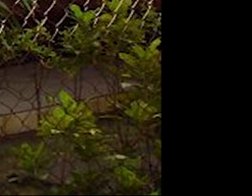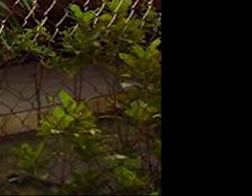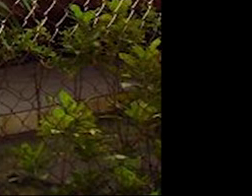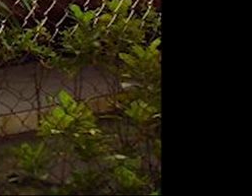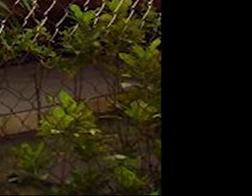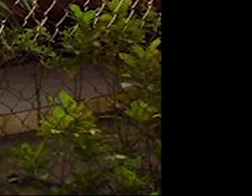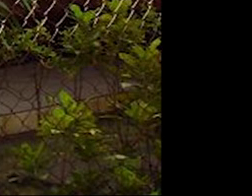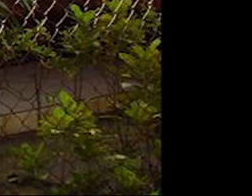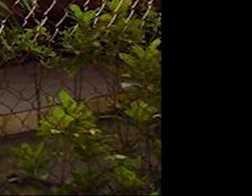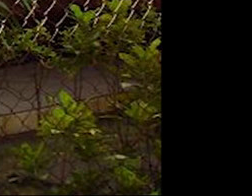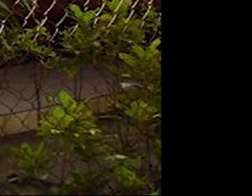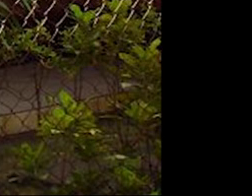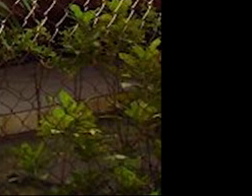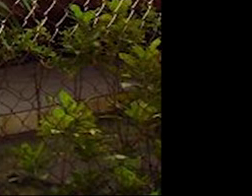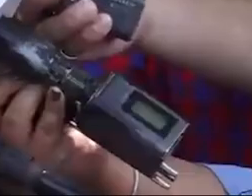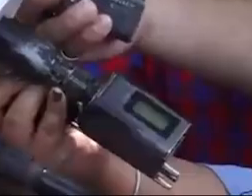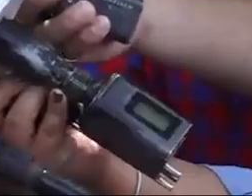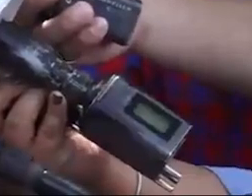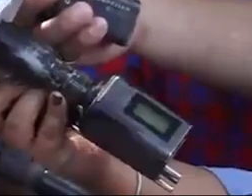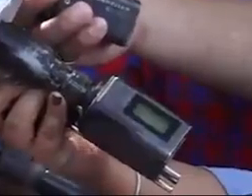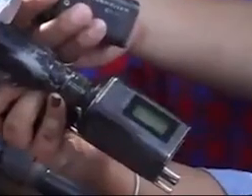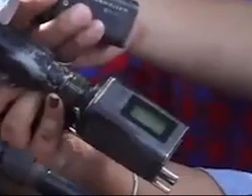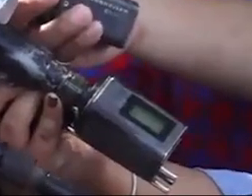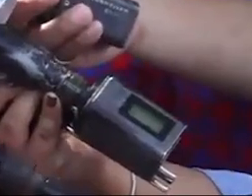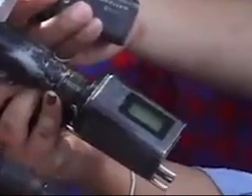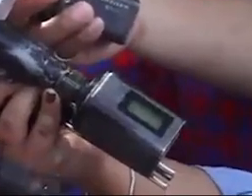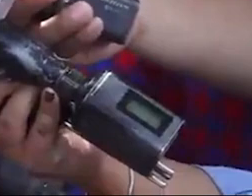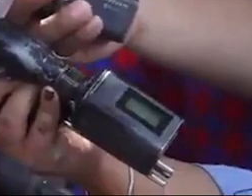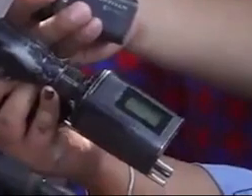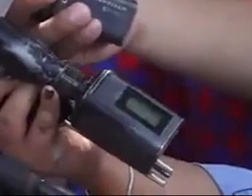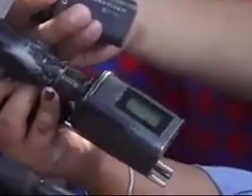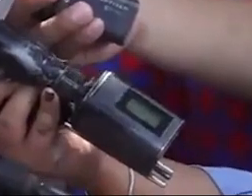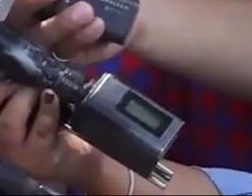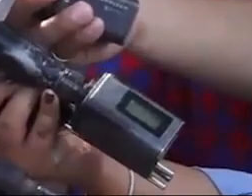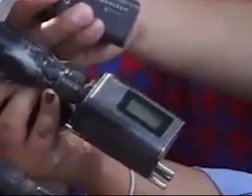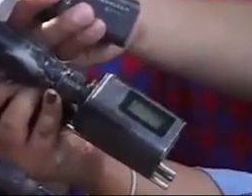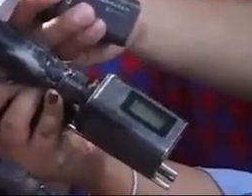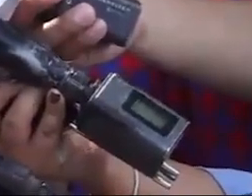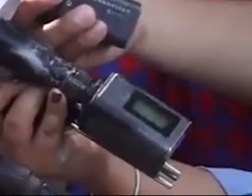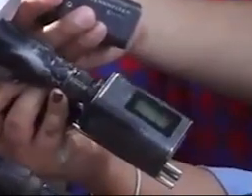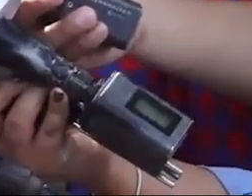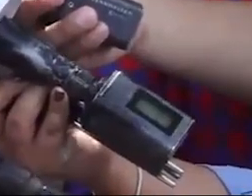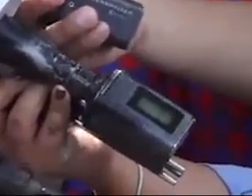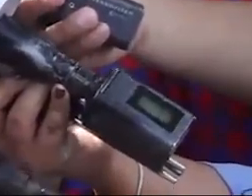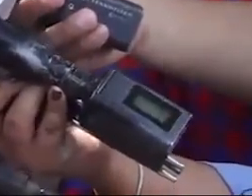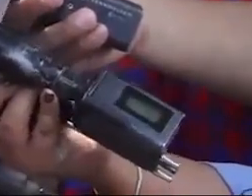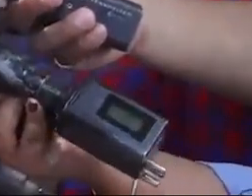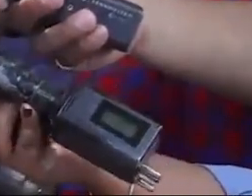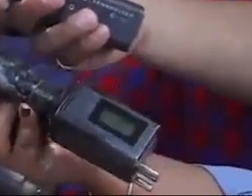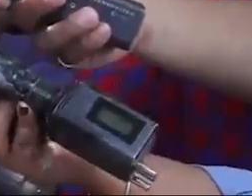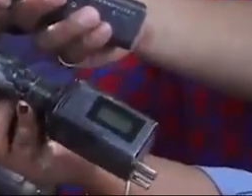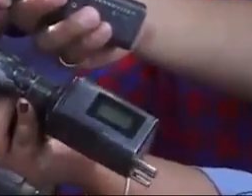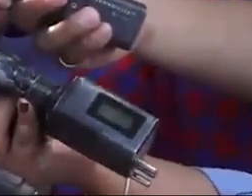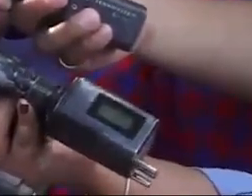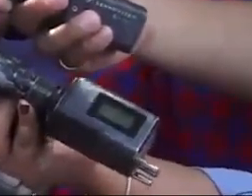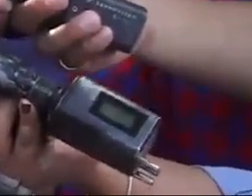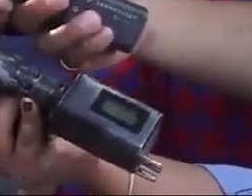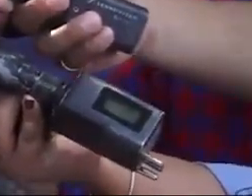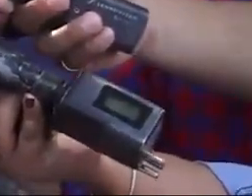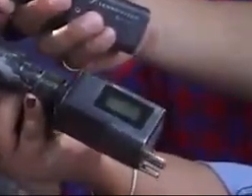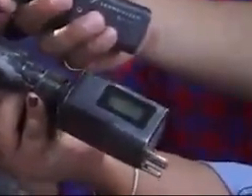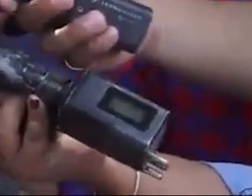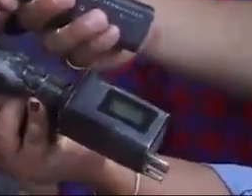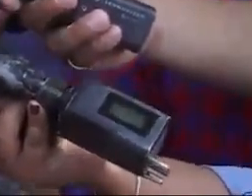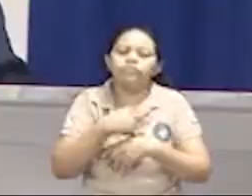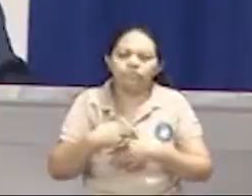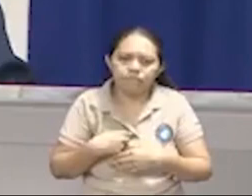El convenio consiste en el suministro de camiones volquetes como el inicio de uno de los primeros proyectos de otros que